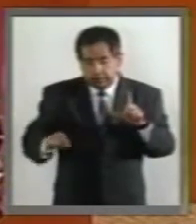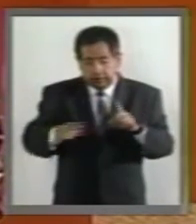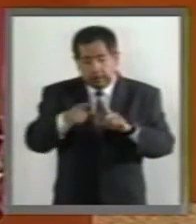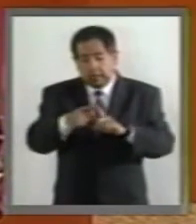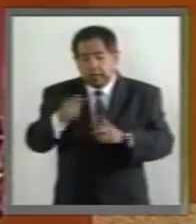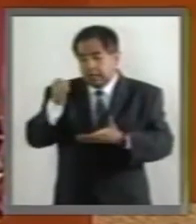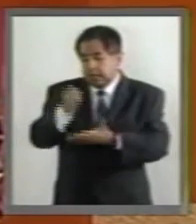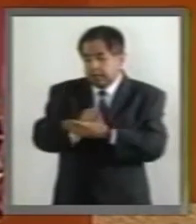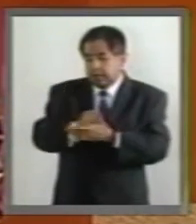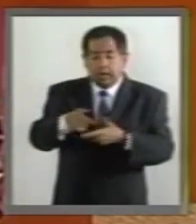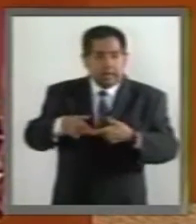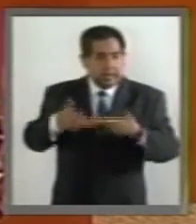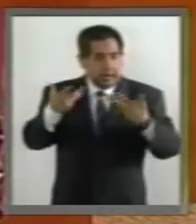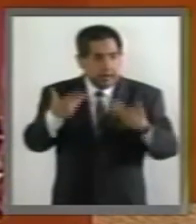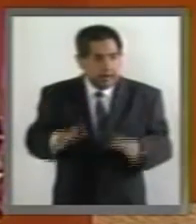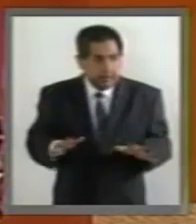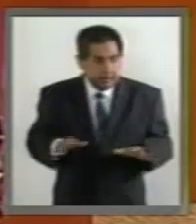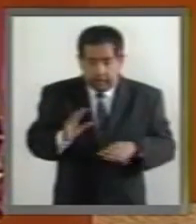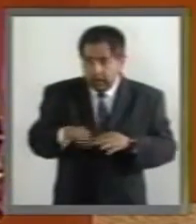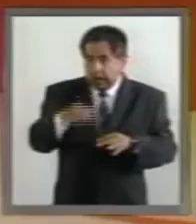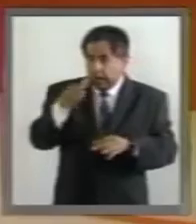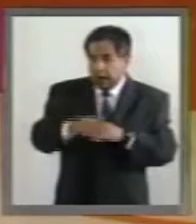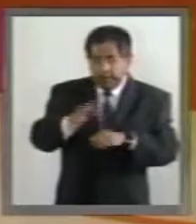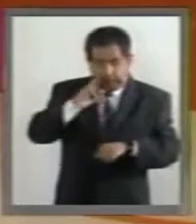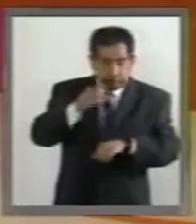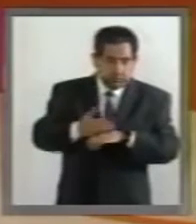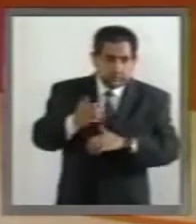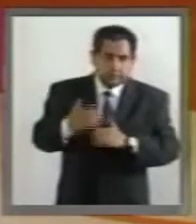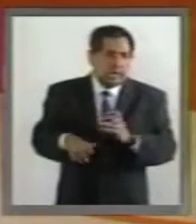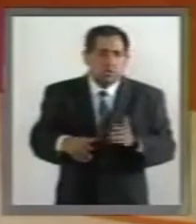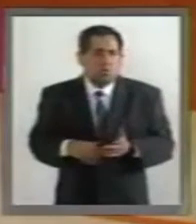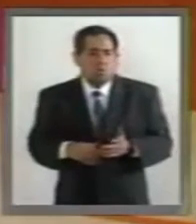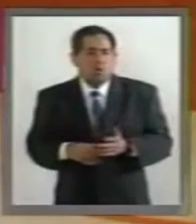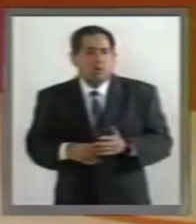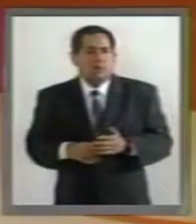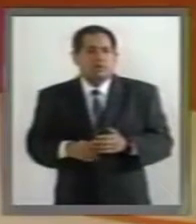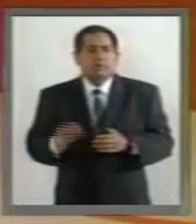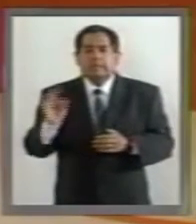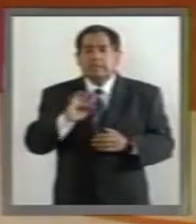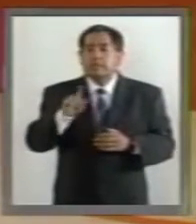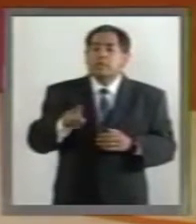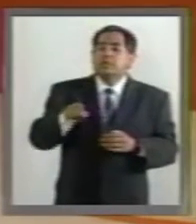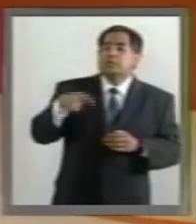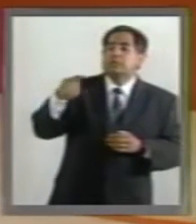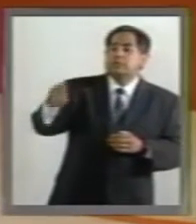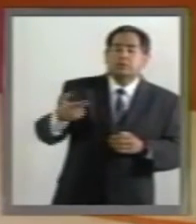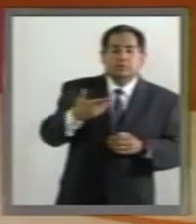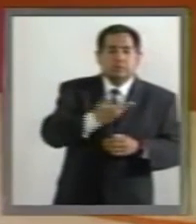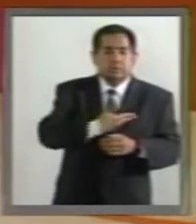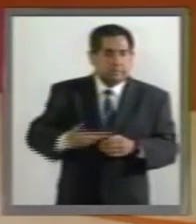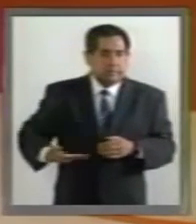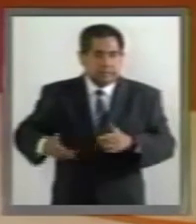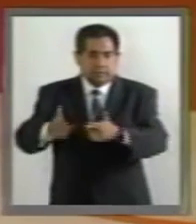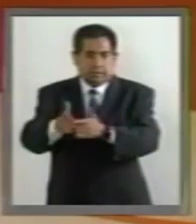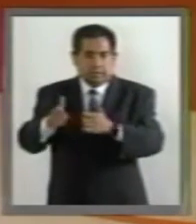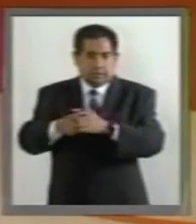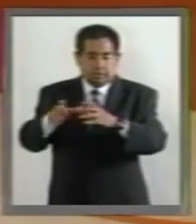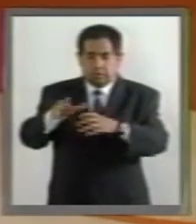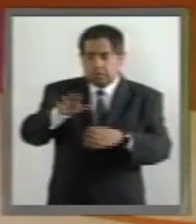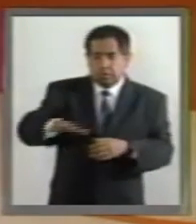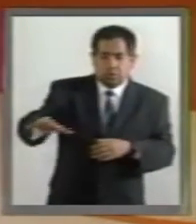final del proceso presupuestario, ya que existe la posibilidad de que el Ejecutivo realice